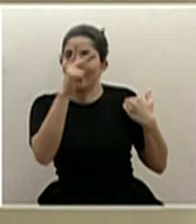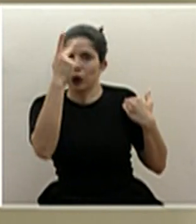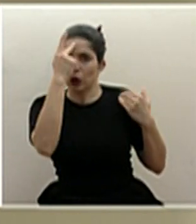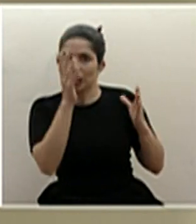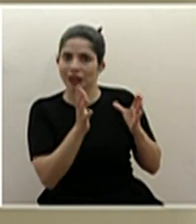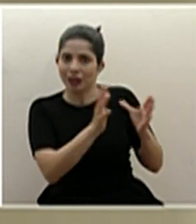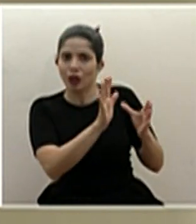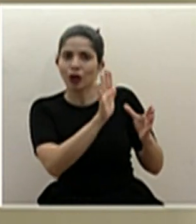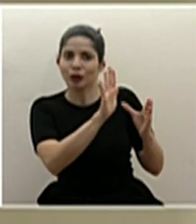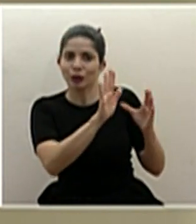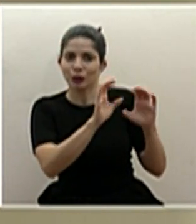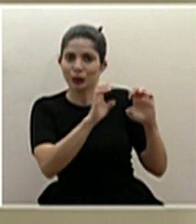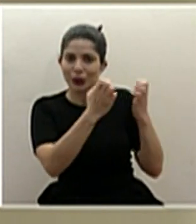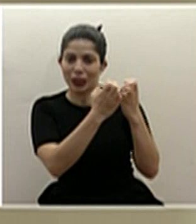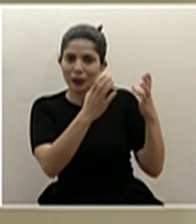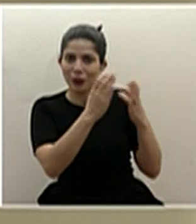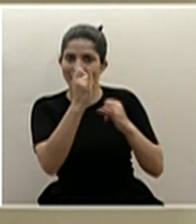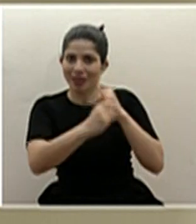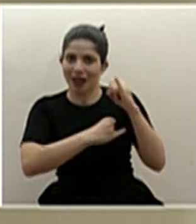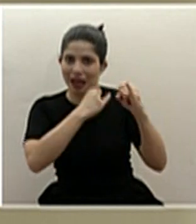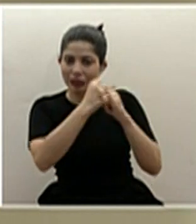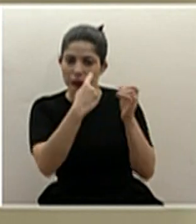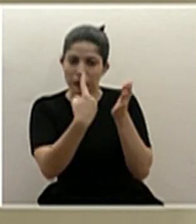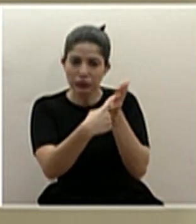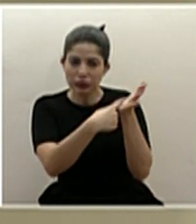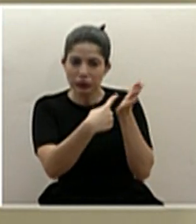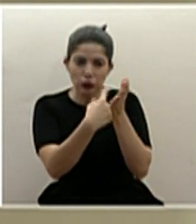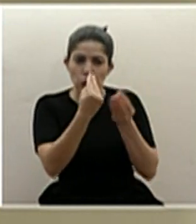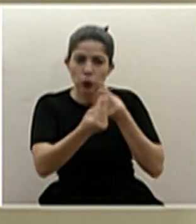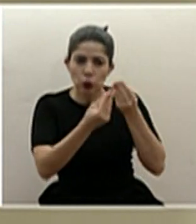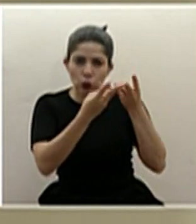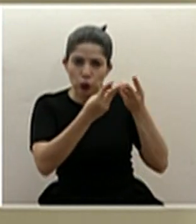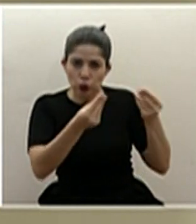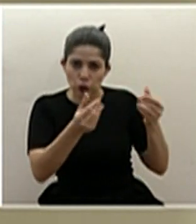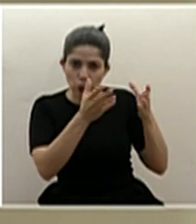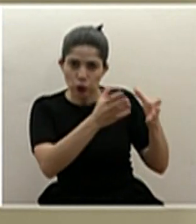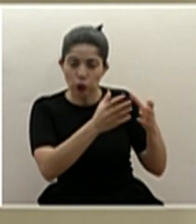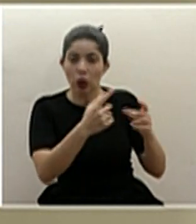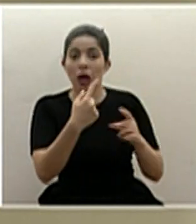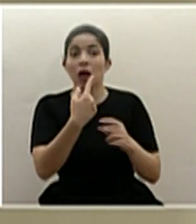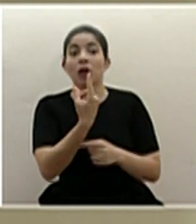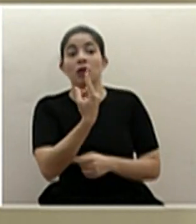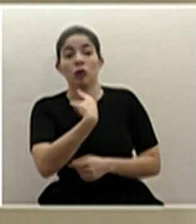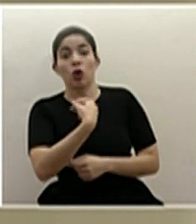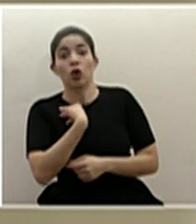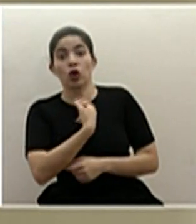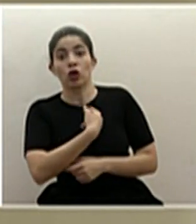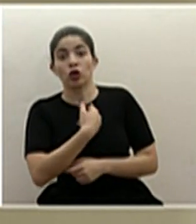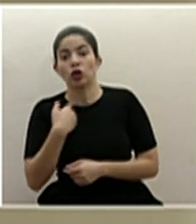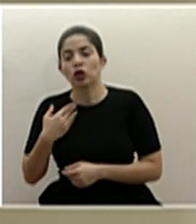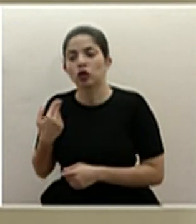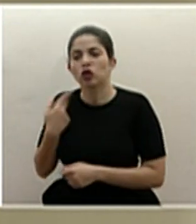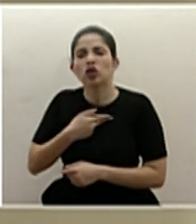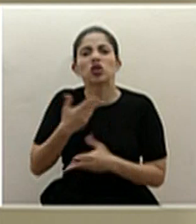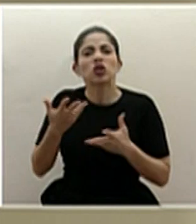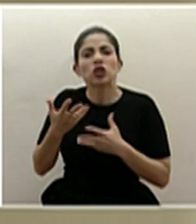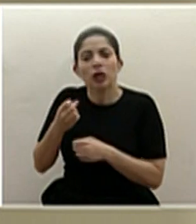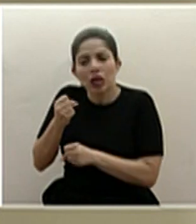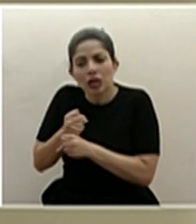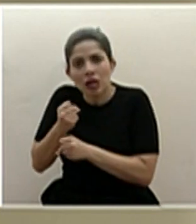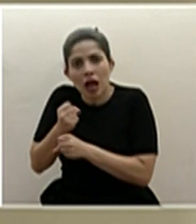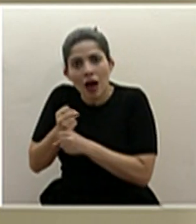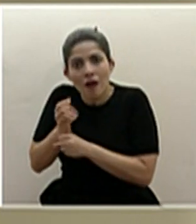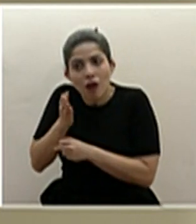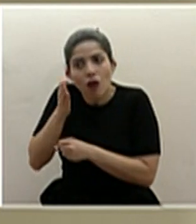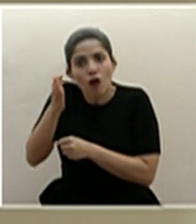con sus homólogos internacional para buscar una salida a la problemática. Y bueno, la disposición que se nos había dado era que trabajáramos desde el operativo